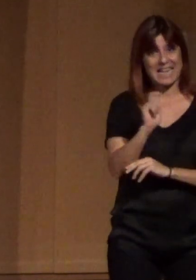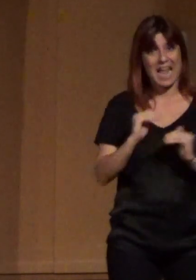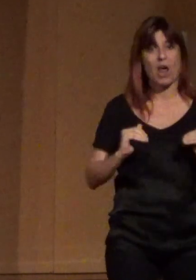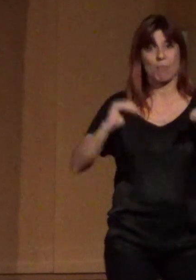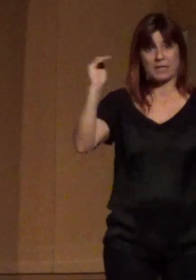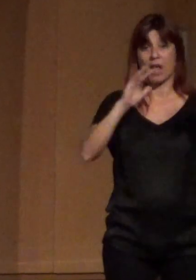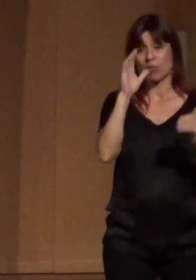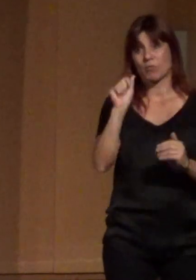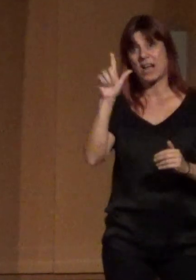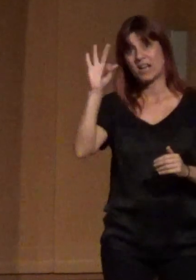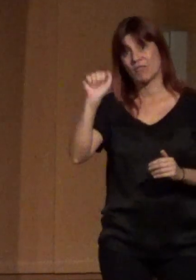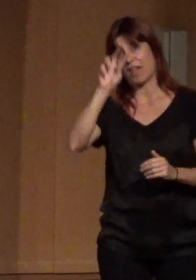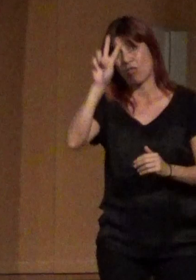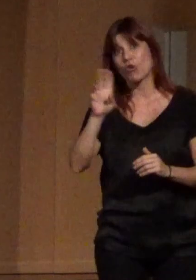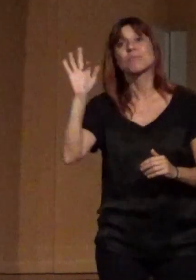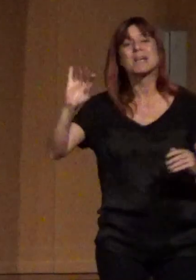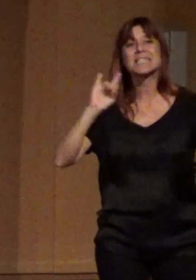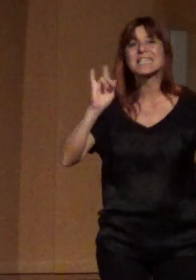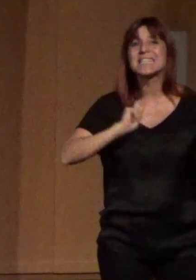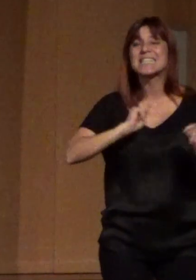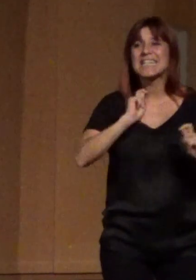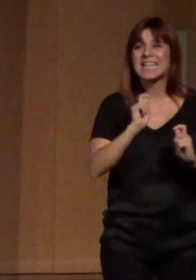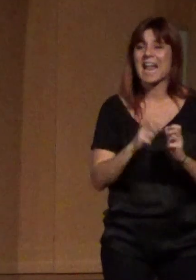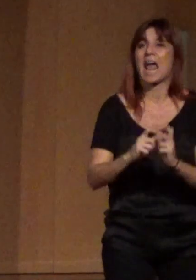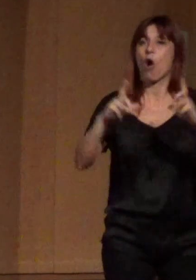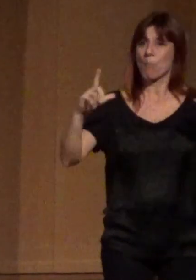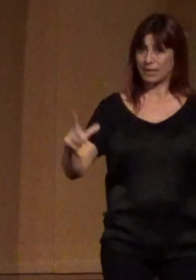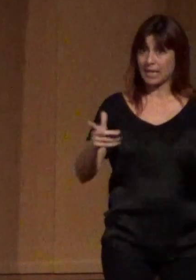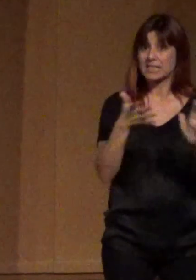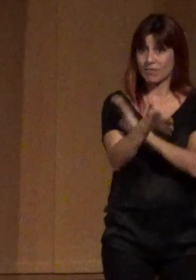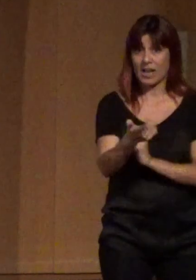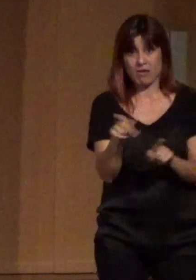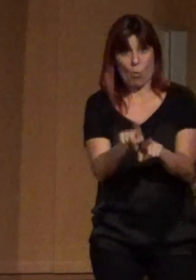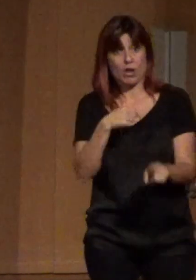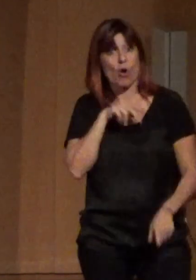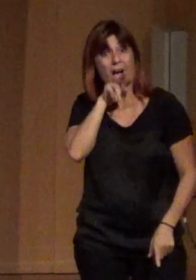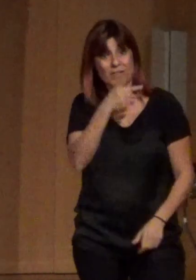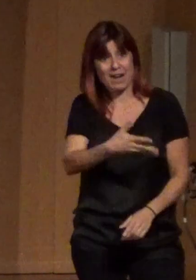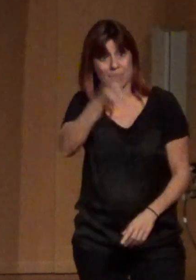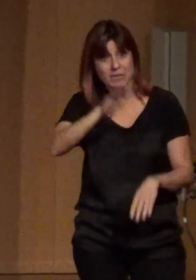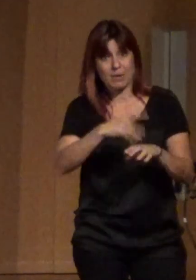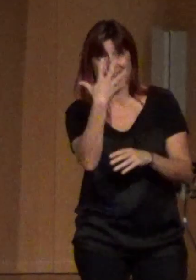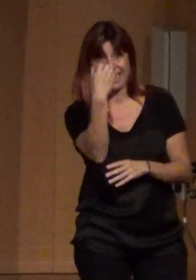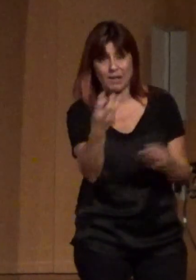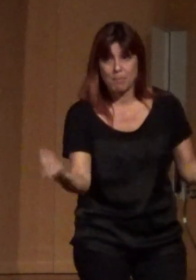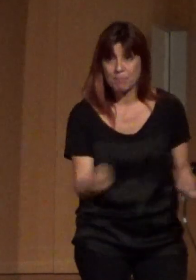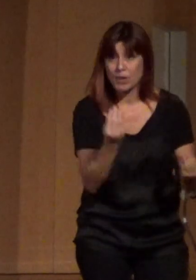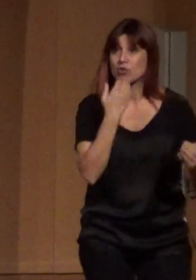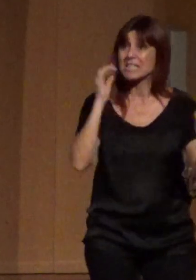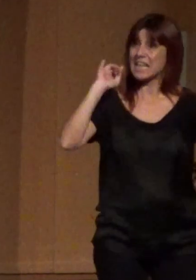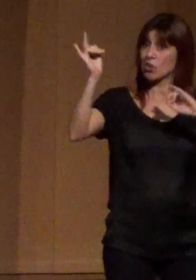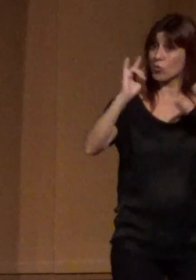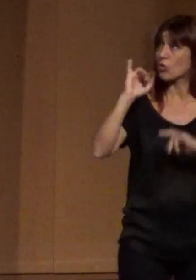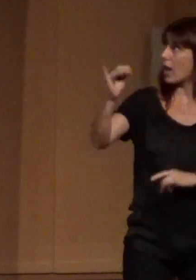alfa-2 y aumenta la señal, que yo en ese sentido daría para que vosotros captaseis mejor la señal de lo que estoy haciendo. Y si hay ruido,